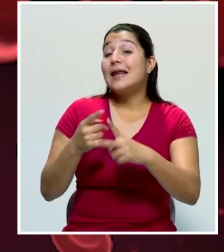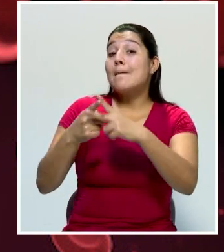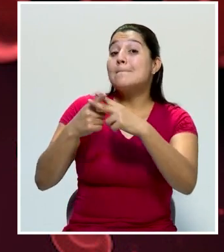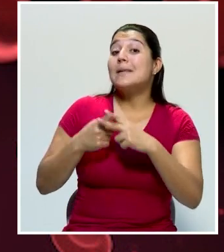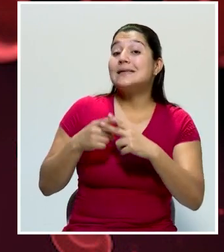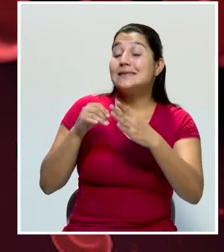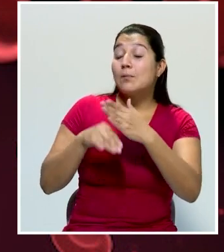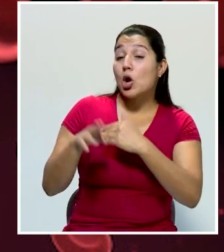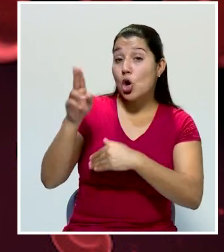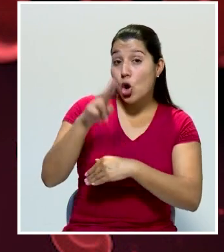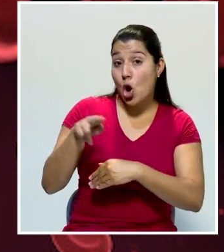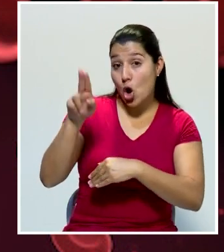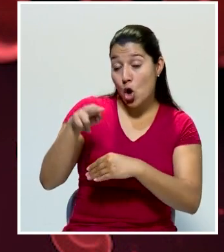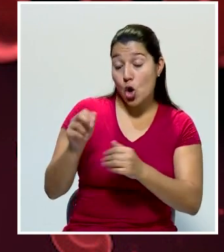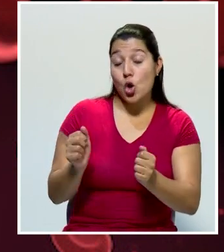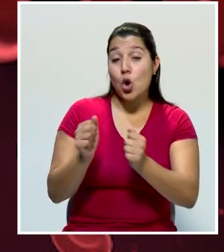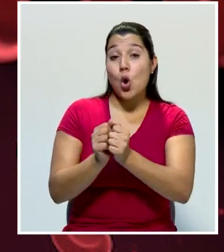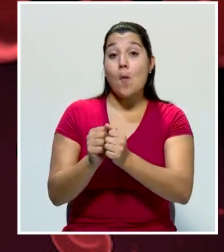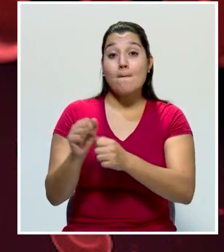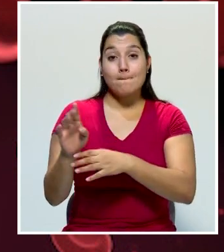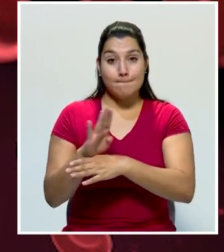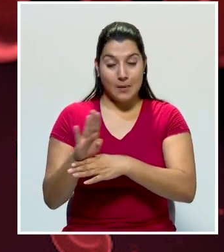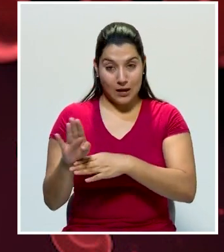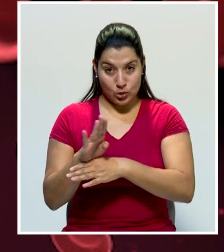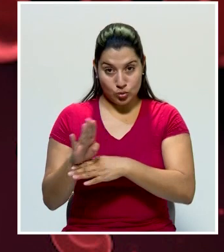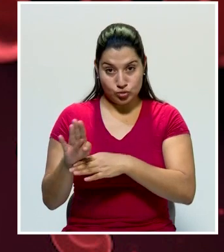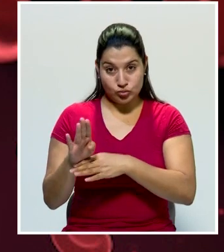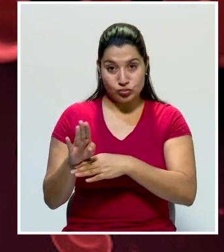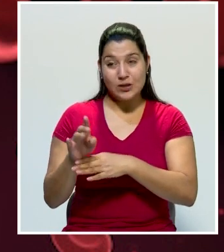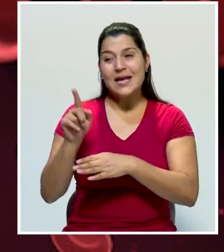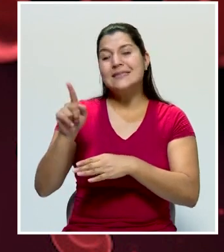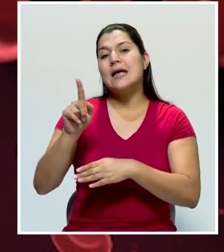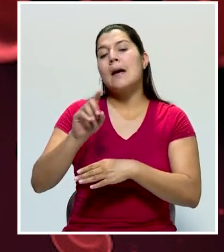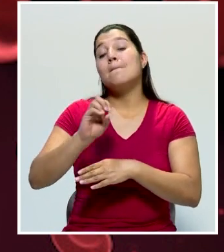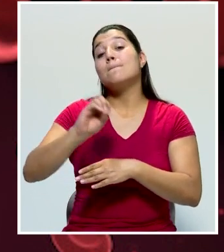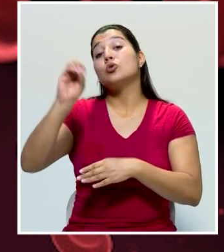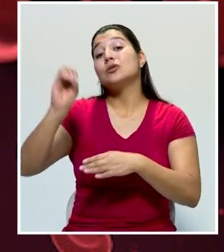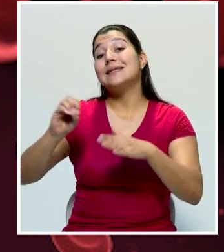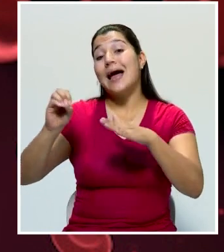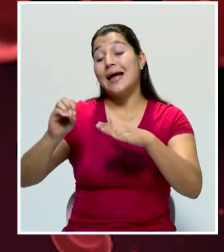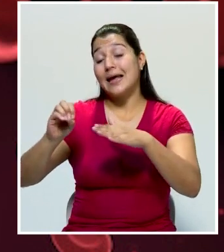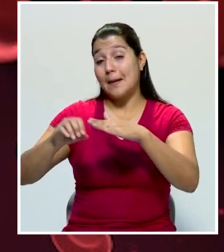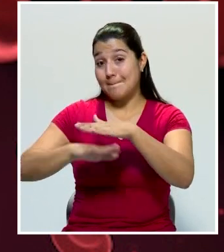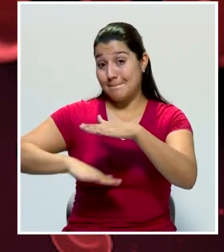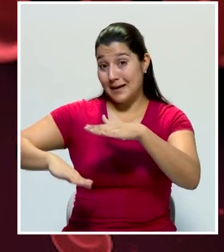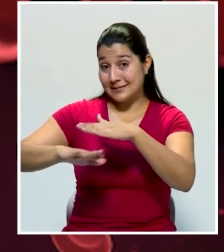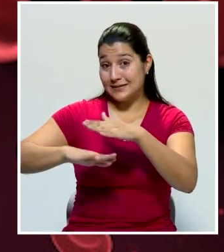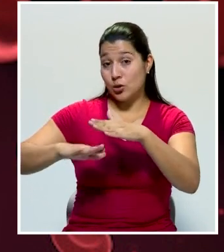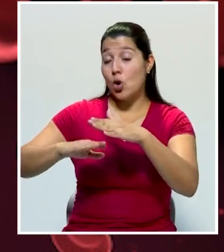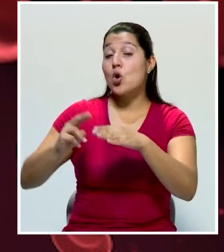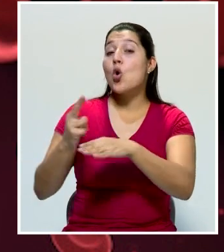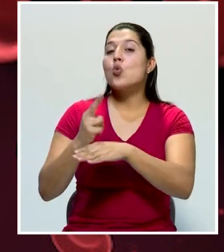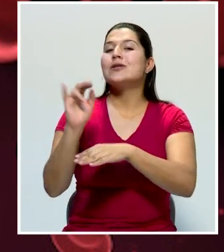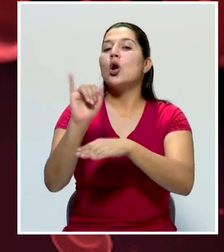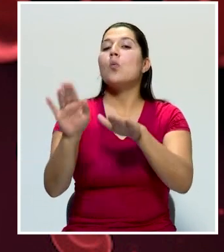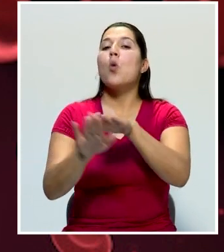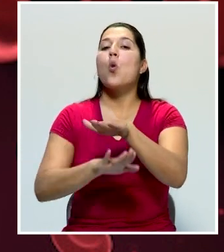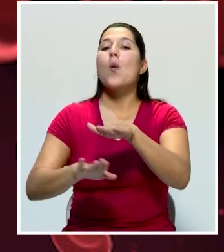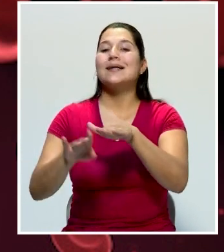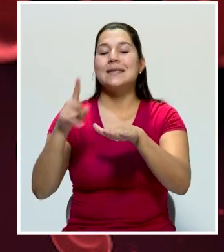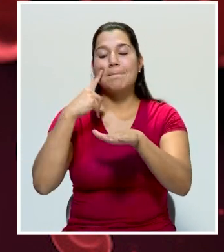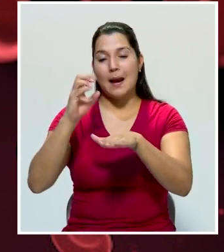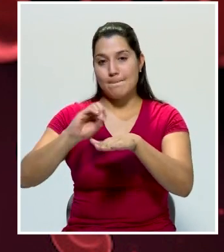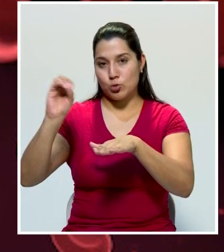las entidades financieras. La tasa básica pasiva, que se utiliza como referencia para los créditos en colones, alcanzó el valor más bajo